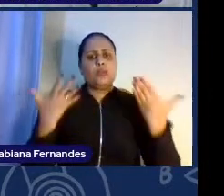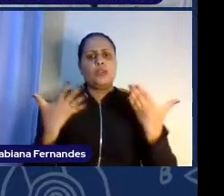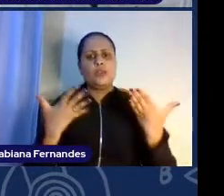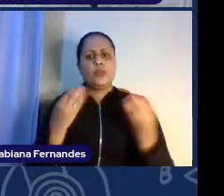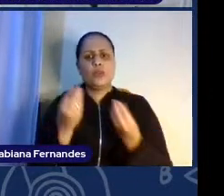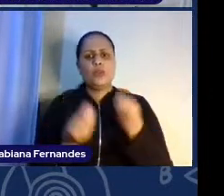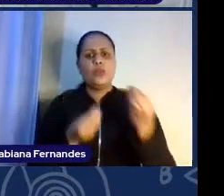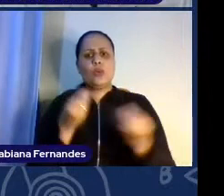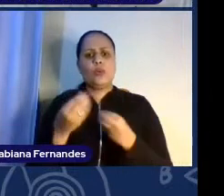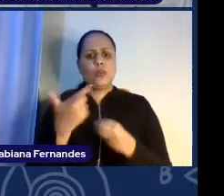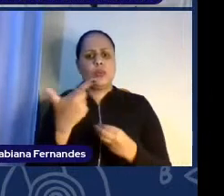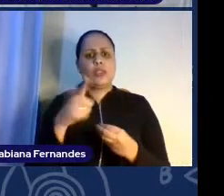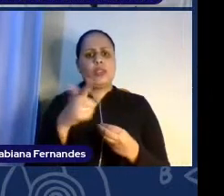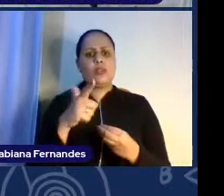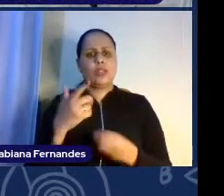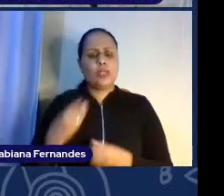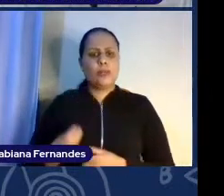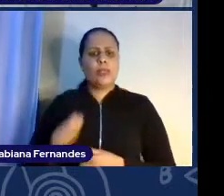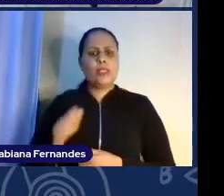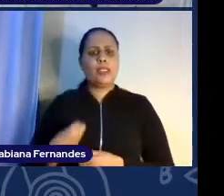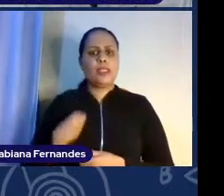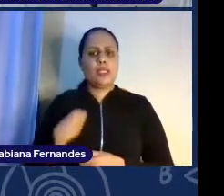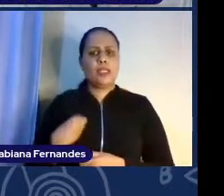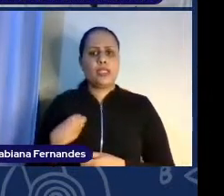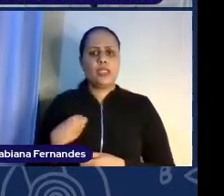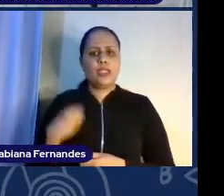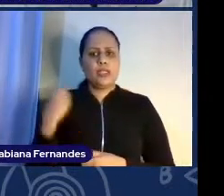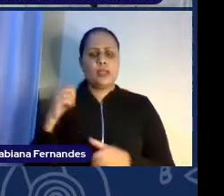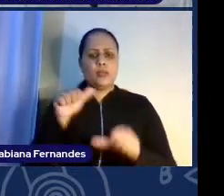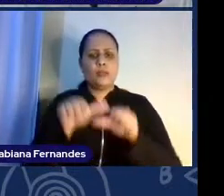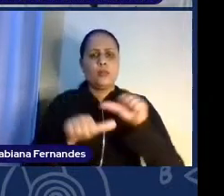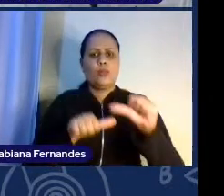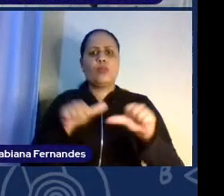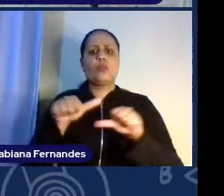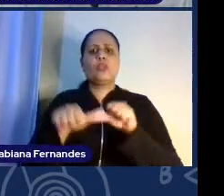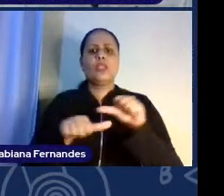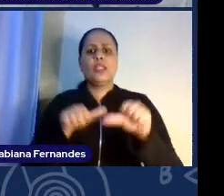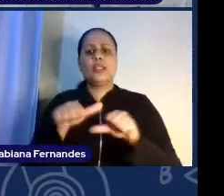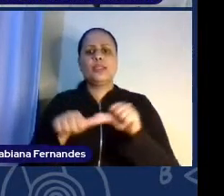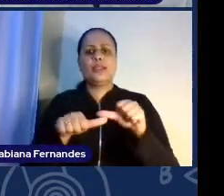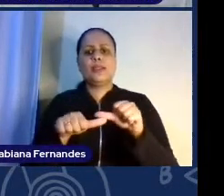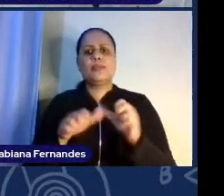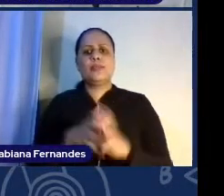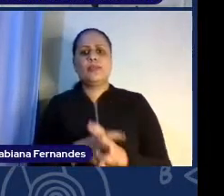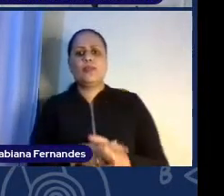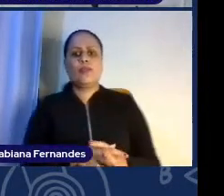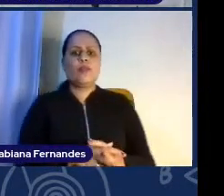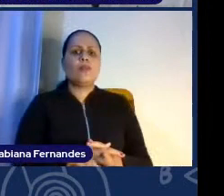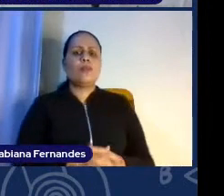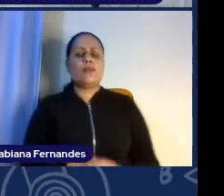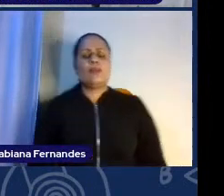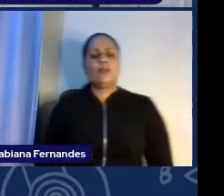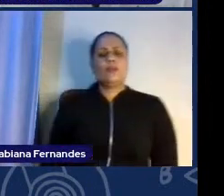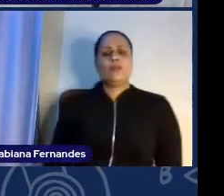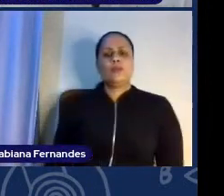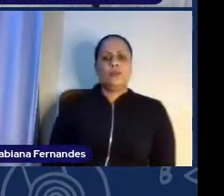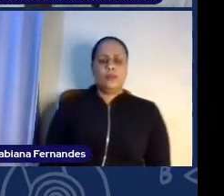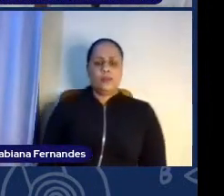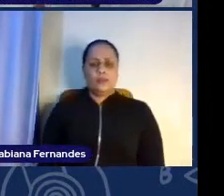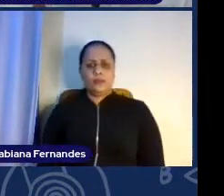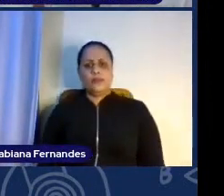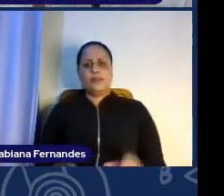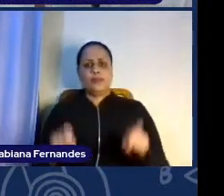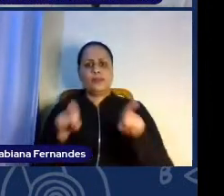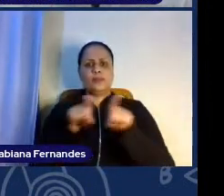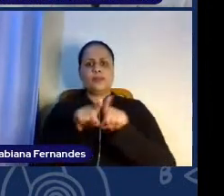presentan tantas alteraciones del desarrollo. Y en ocasiones se llegan a presentar, y en